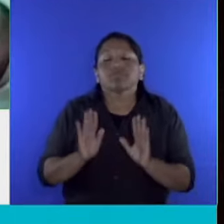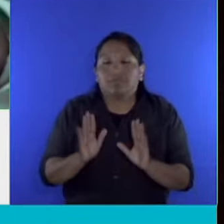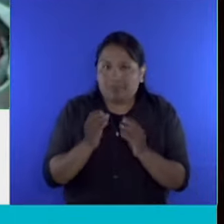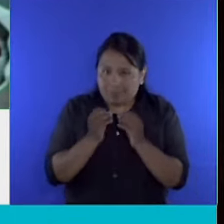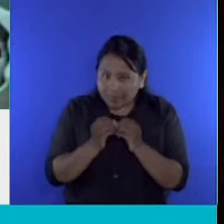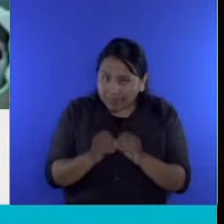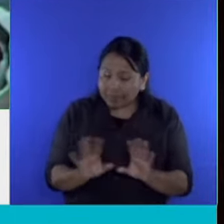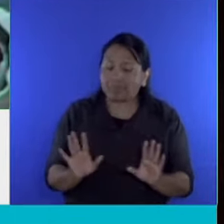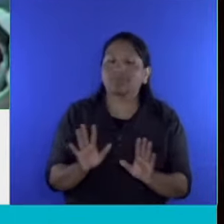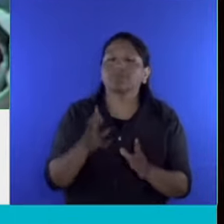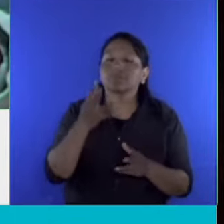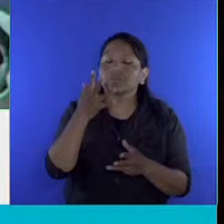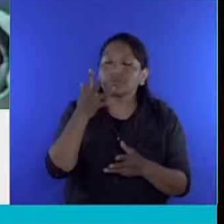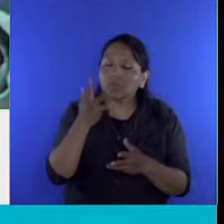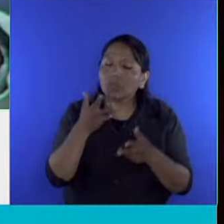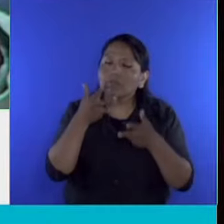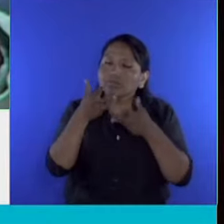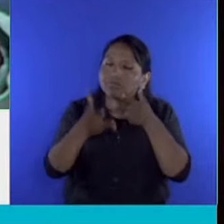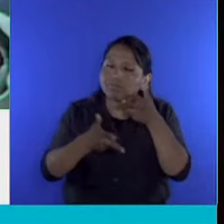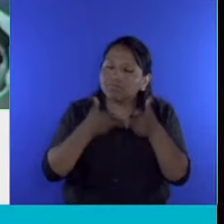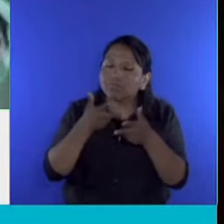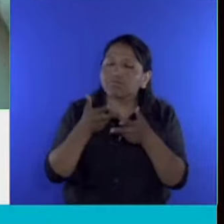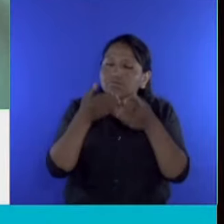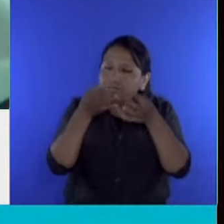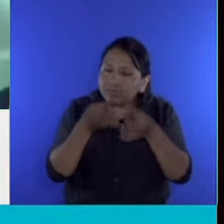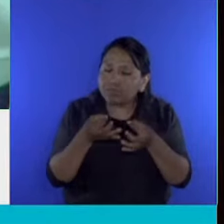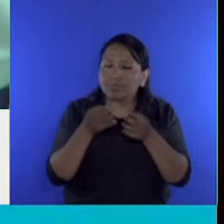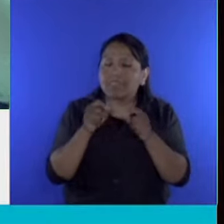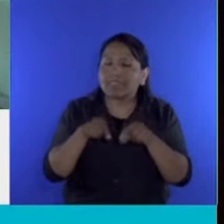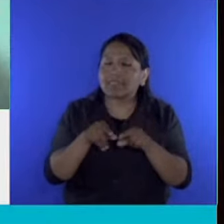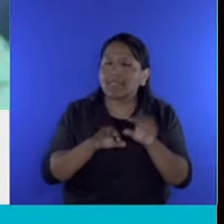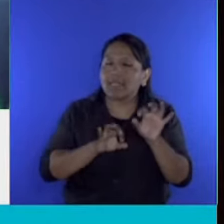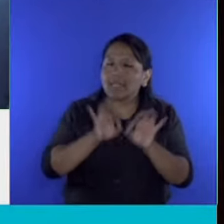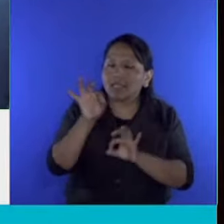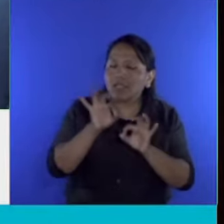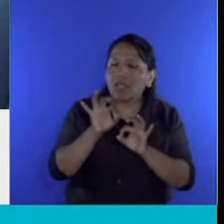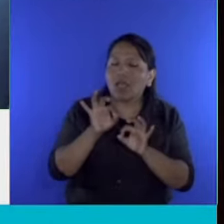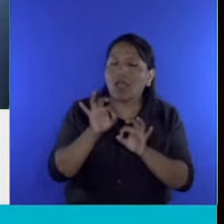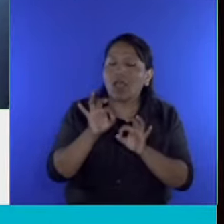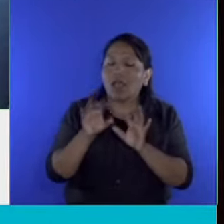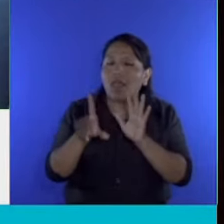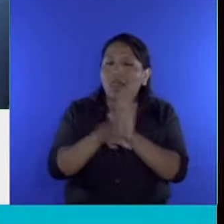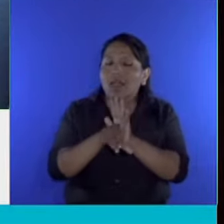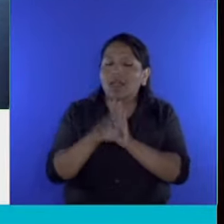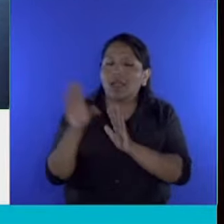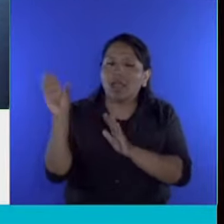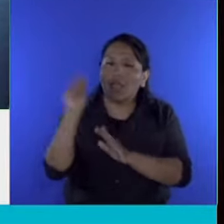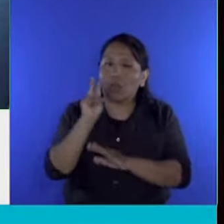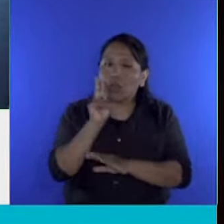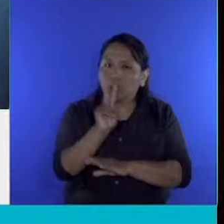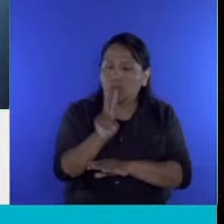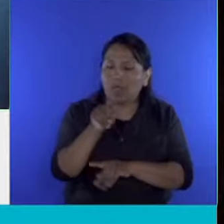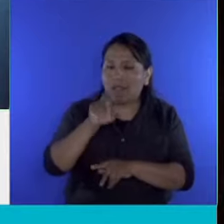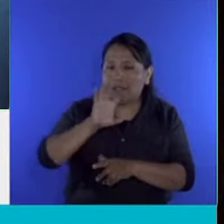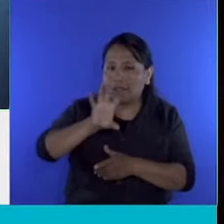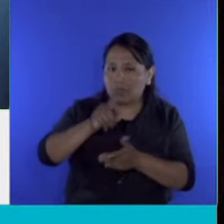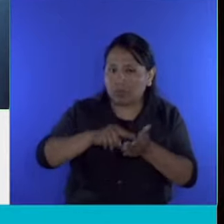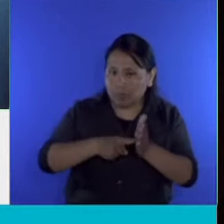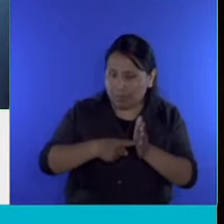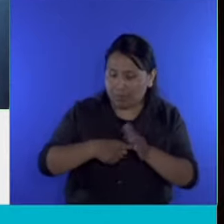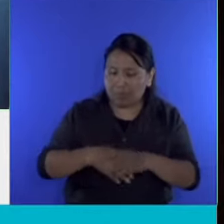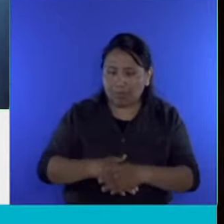gustaría enmarcar el tema que estamos tratando el proyecto de ley audiovisual de la provincia de Buenos